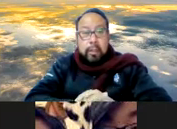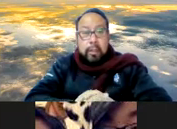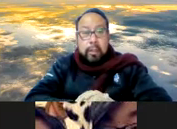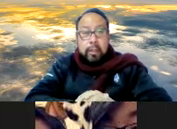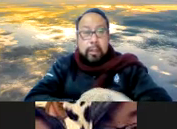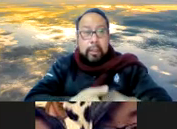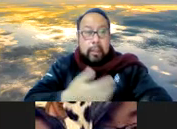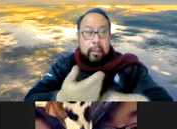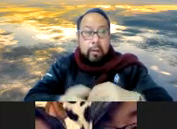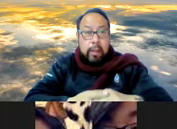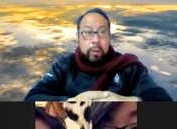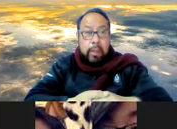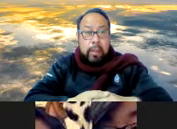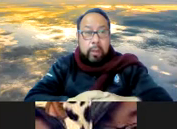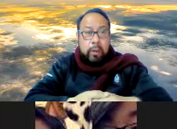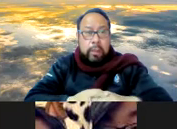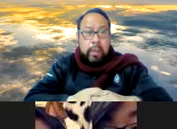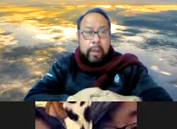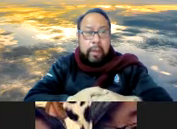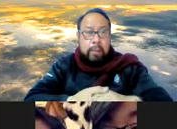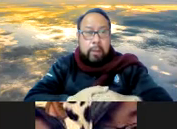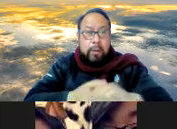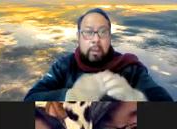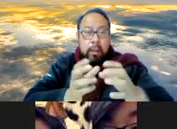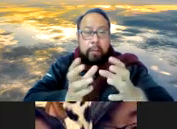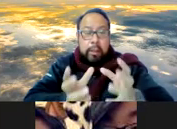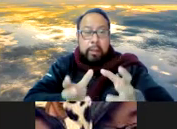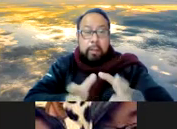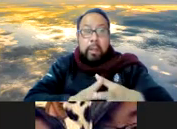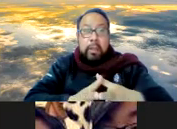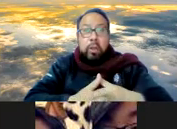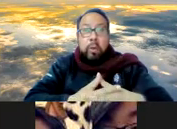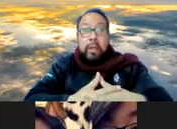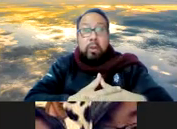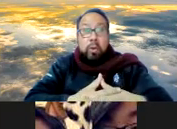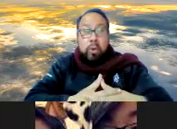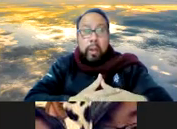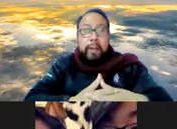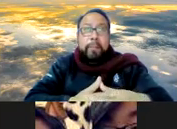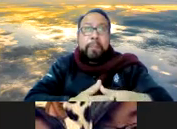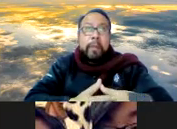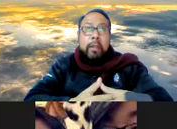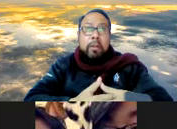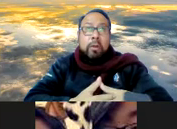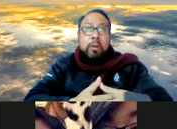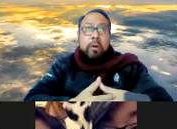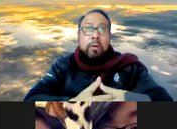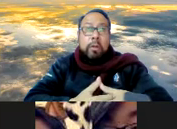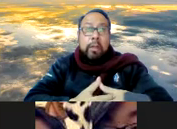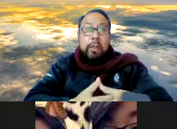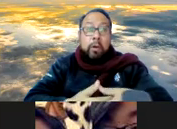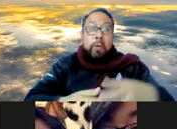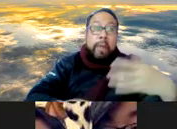gente que está dentro del ámbito académico. Y se le llaman académicos precisamente porque tienen toda una estructura,